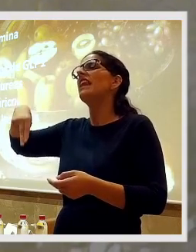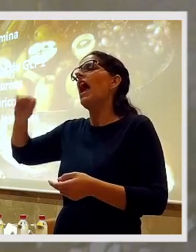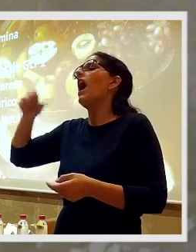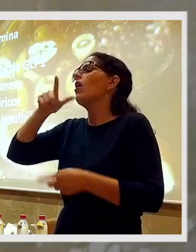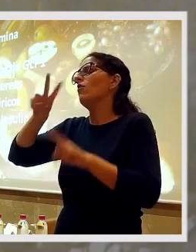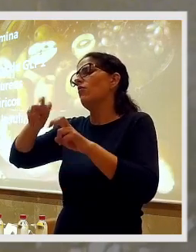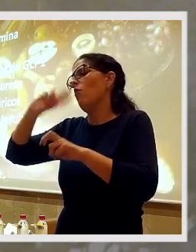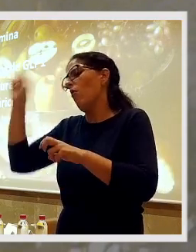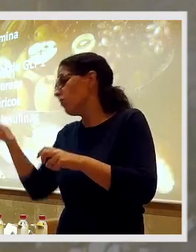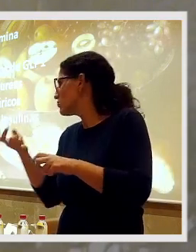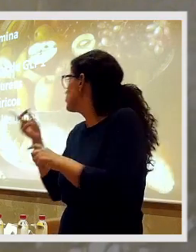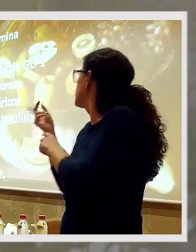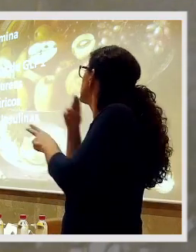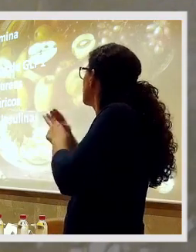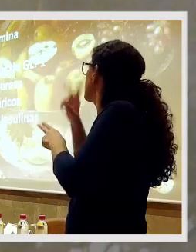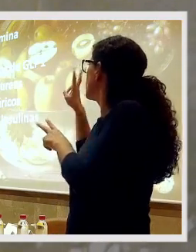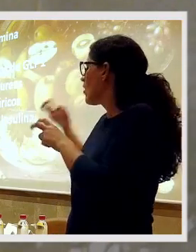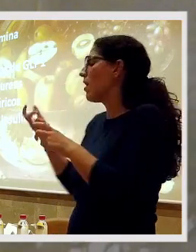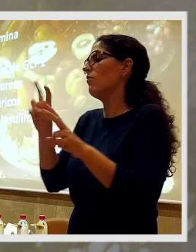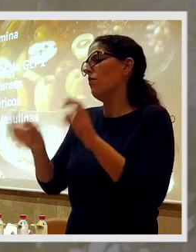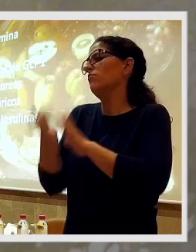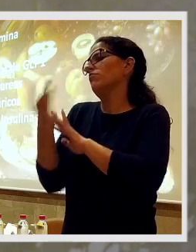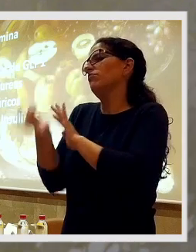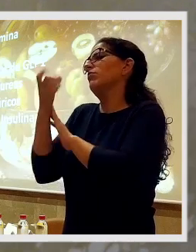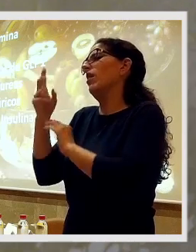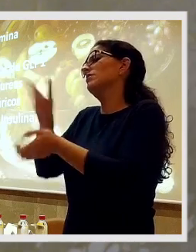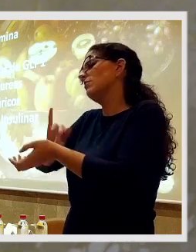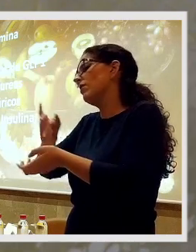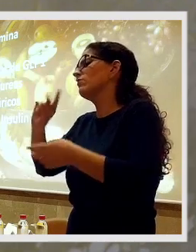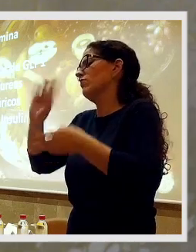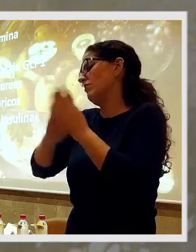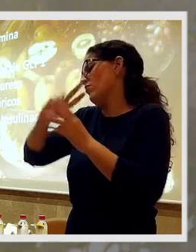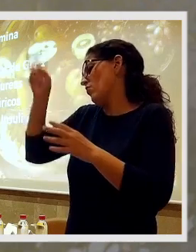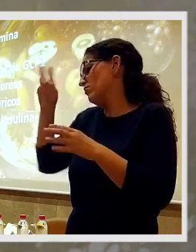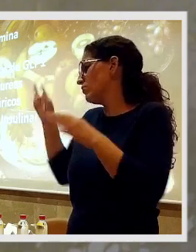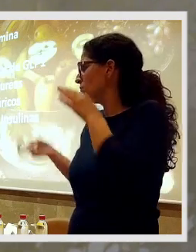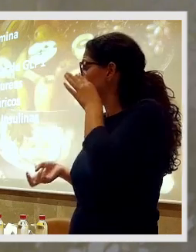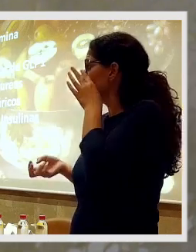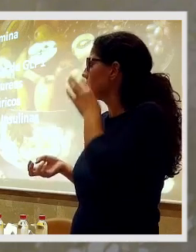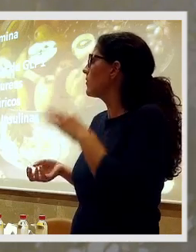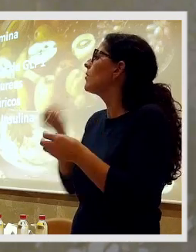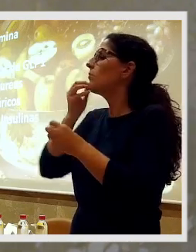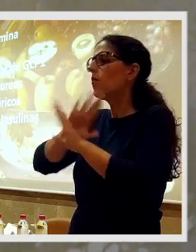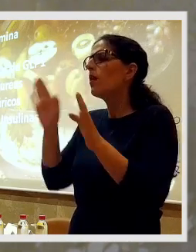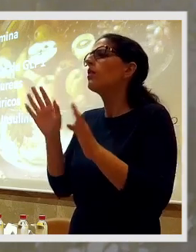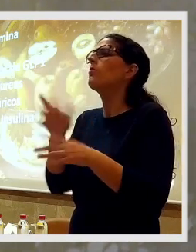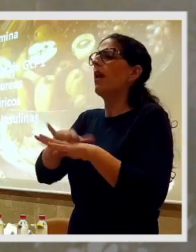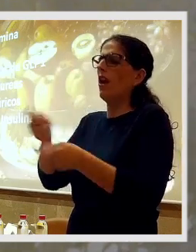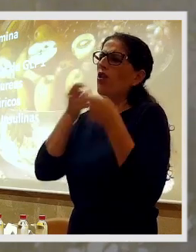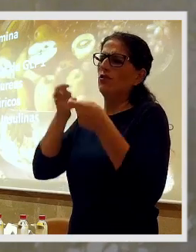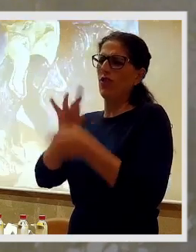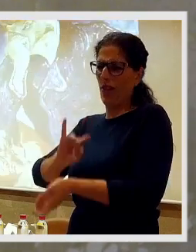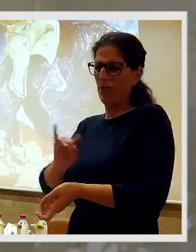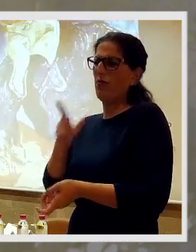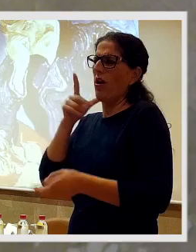análogos de la GLP-1, glucosúricos, las nuevas insulinas. En definitiva, auténticas maravillas para controlar a todos